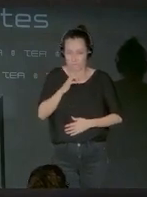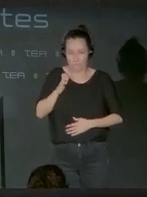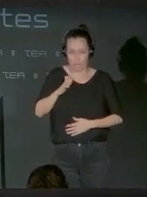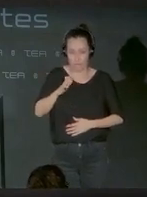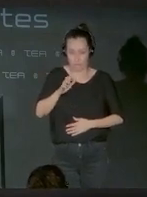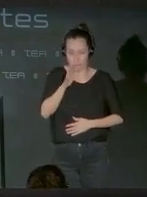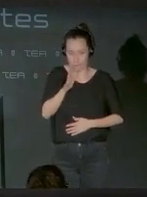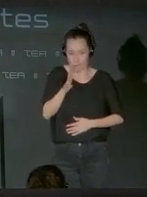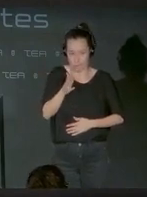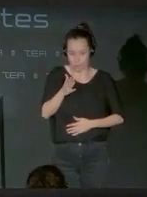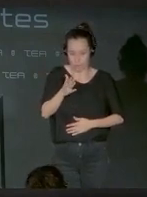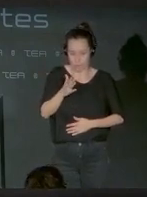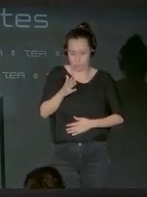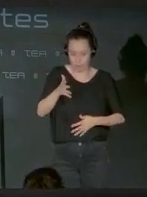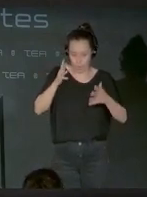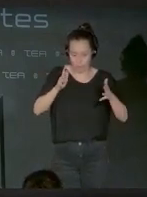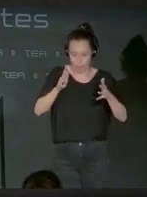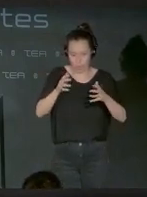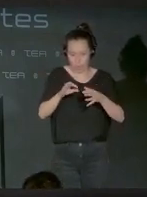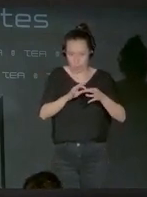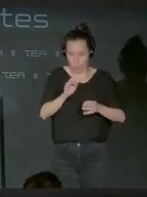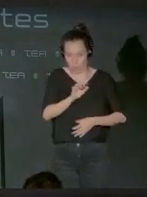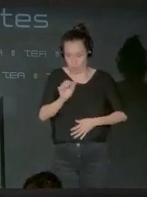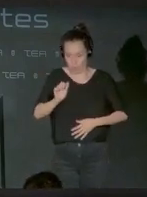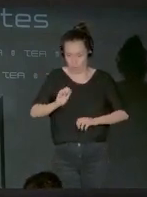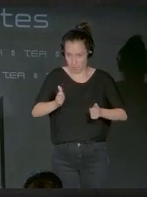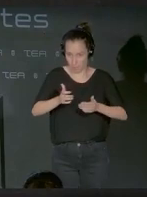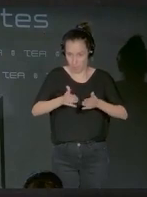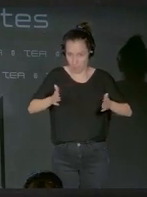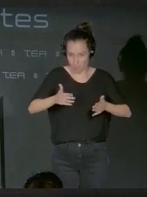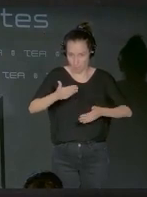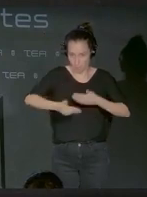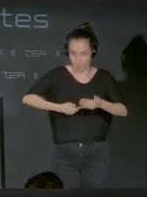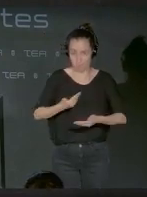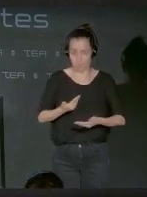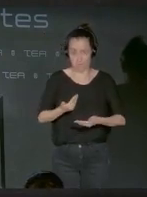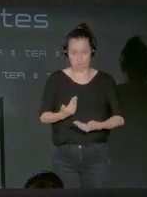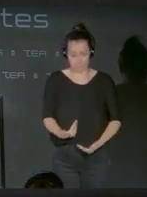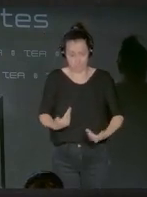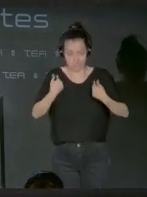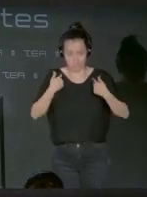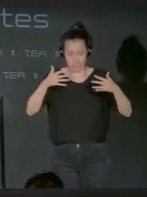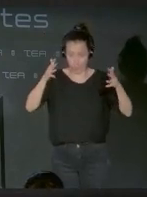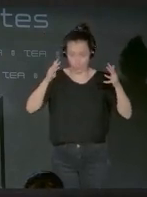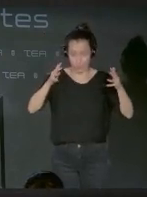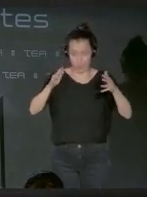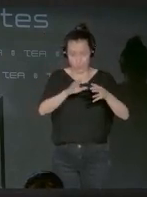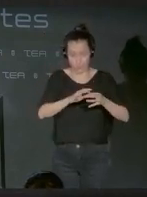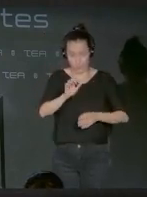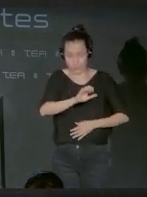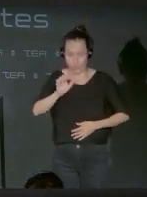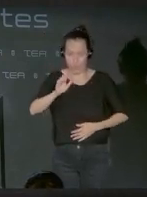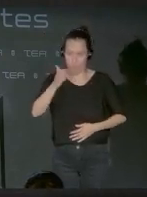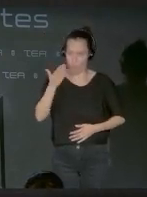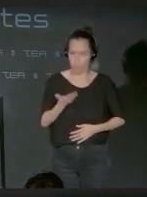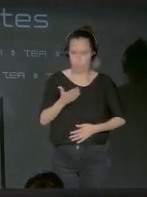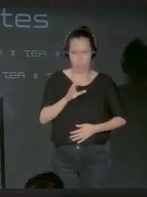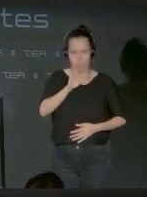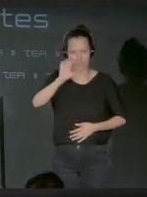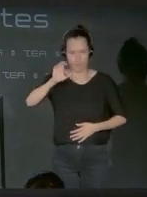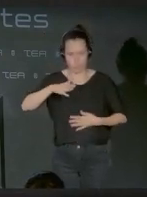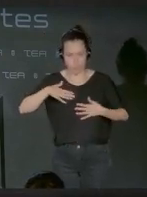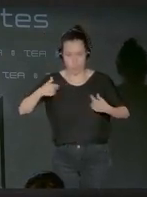Consejo de la Unión Europea ostentar la presidencia de la Unión Europea es un asunto de suma importancia para cualquier estado miembro desde su incorporación